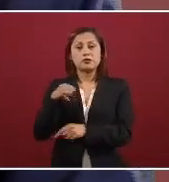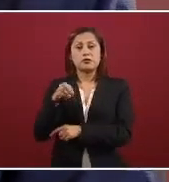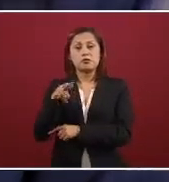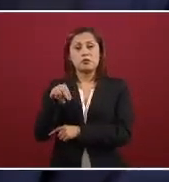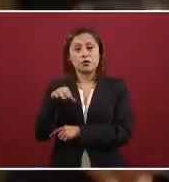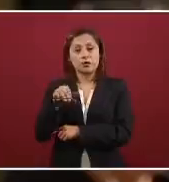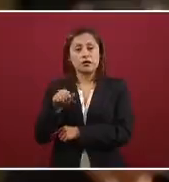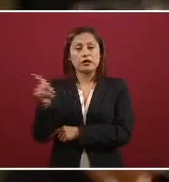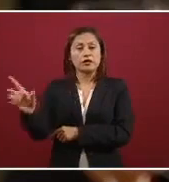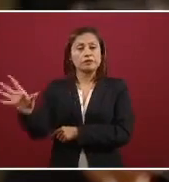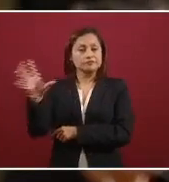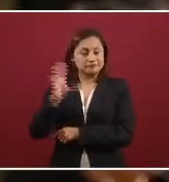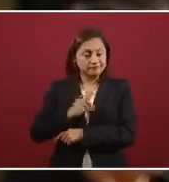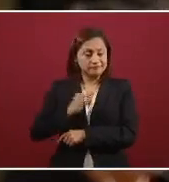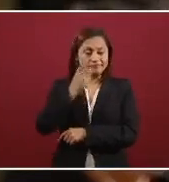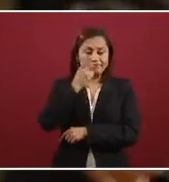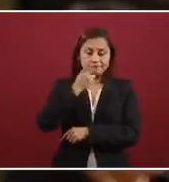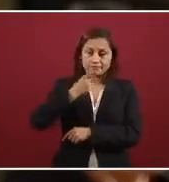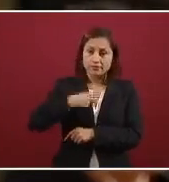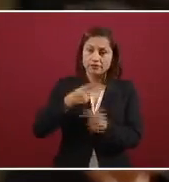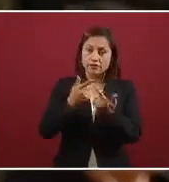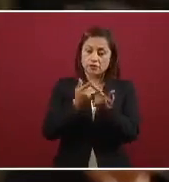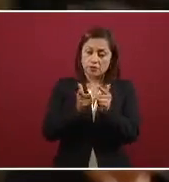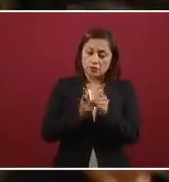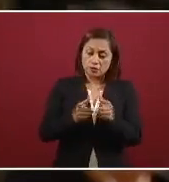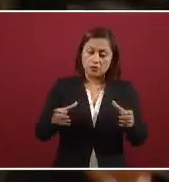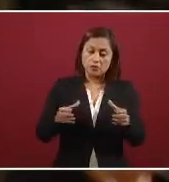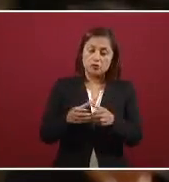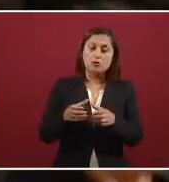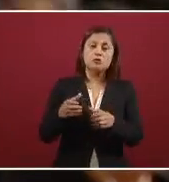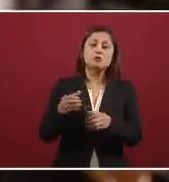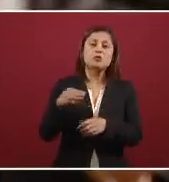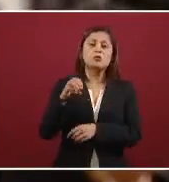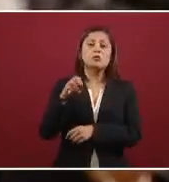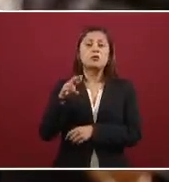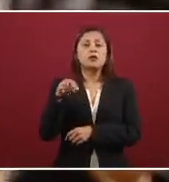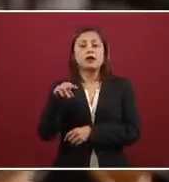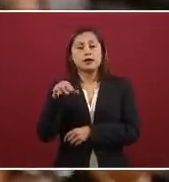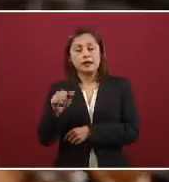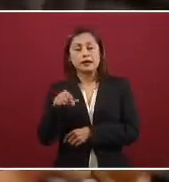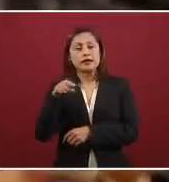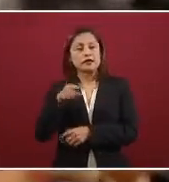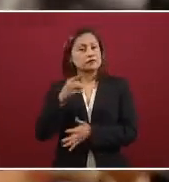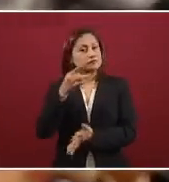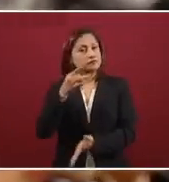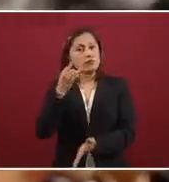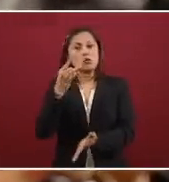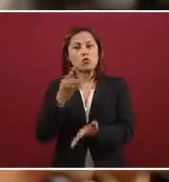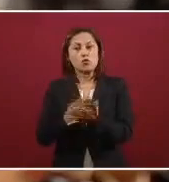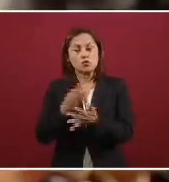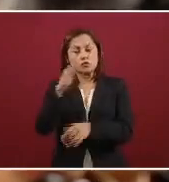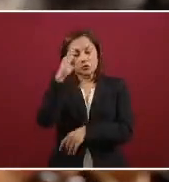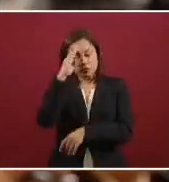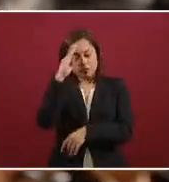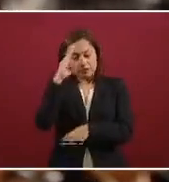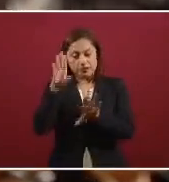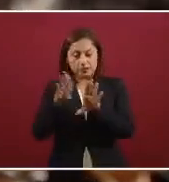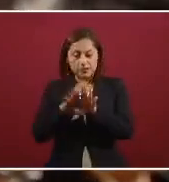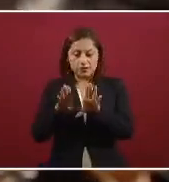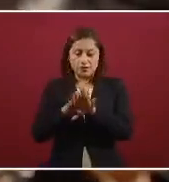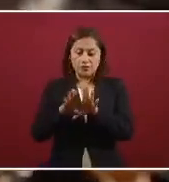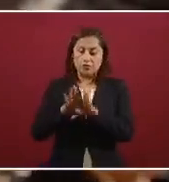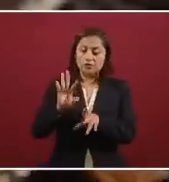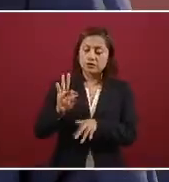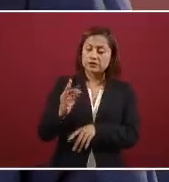que pues este partido ha sido el único que se ha comprometido en reducir o en devolver el 75% de las